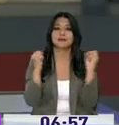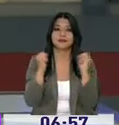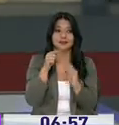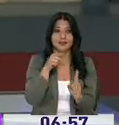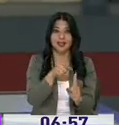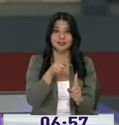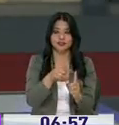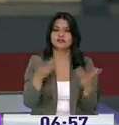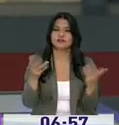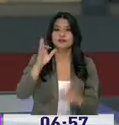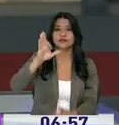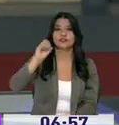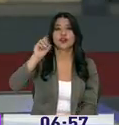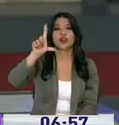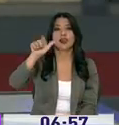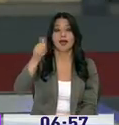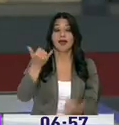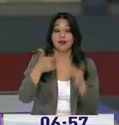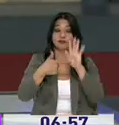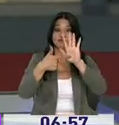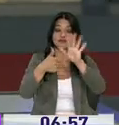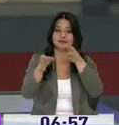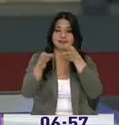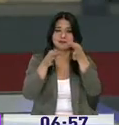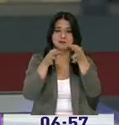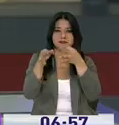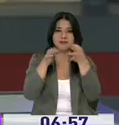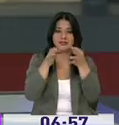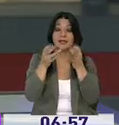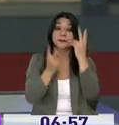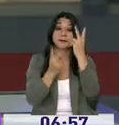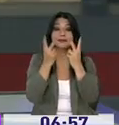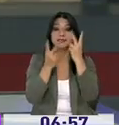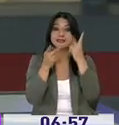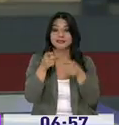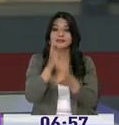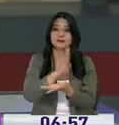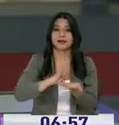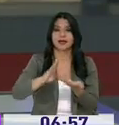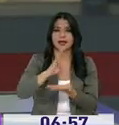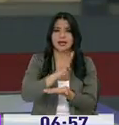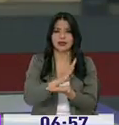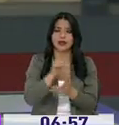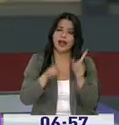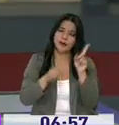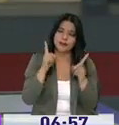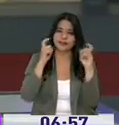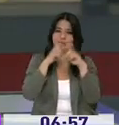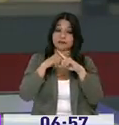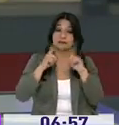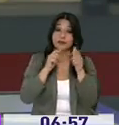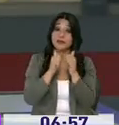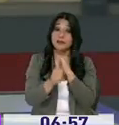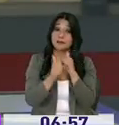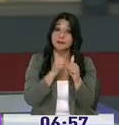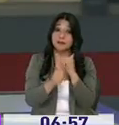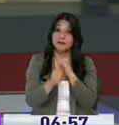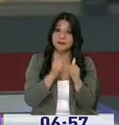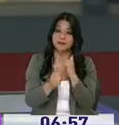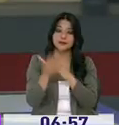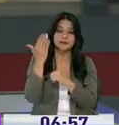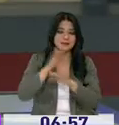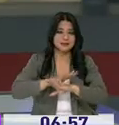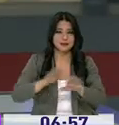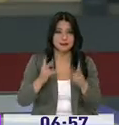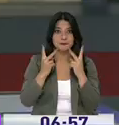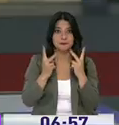el de La Tola. En el siguiente reportaje recorreremos pues complicadas vivencias que gracias al deporte se quedaron en el pasado.